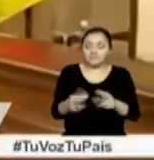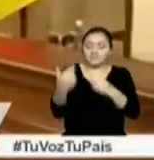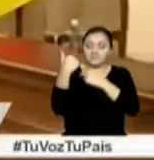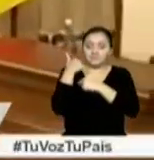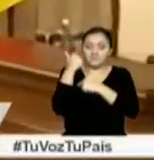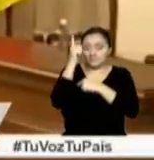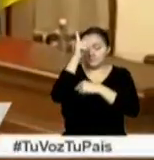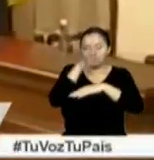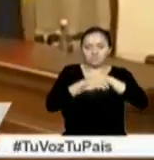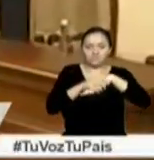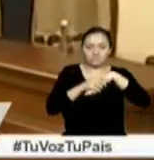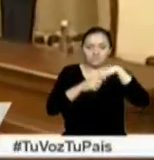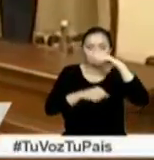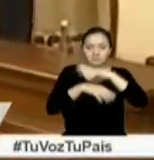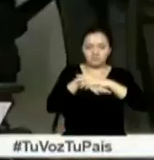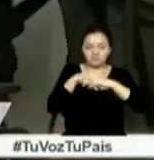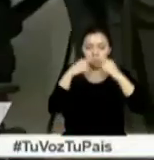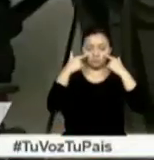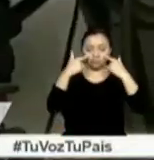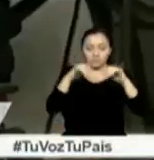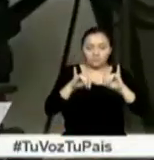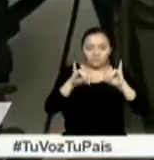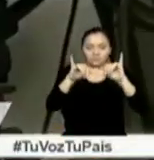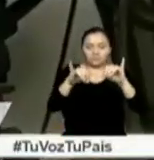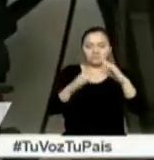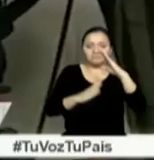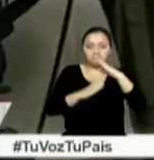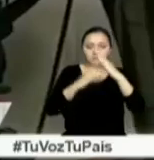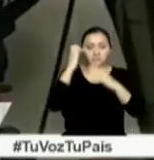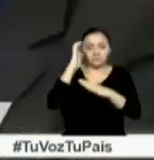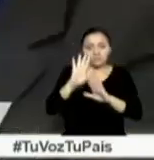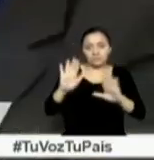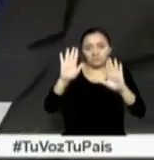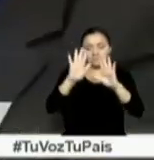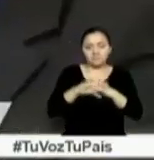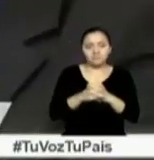y Rusia en la conservación de la estabilidad la seguridad y la paz en